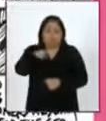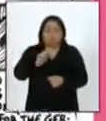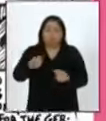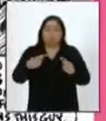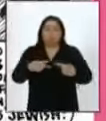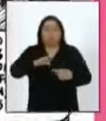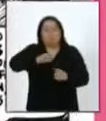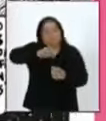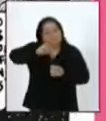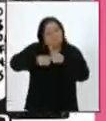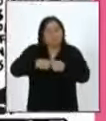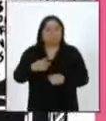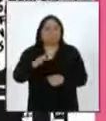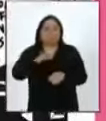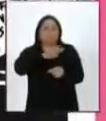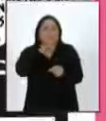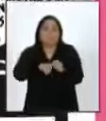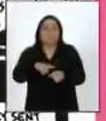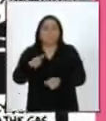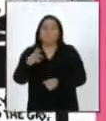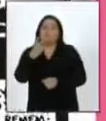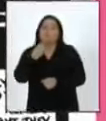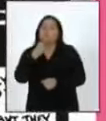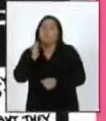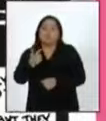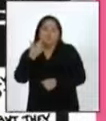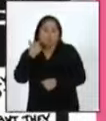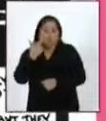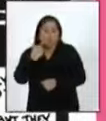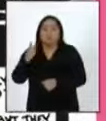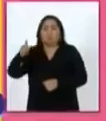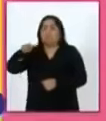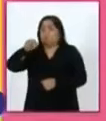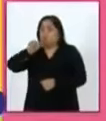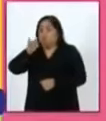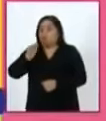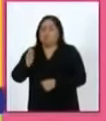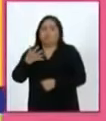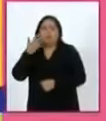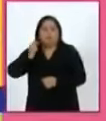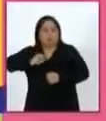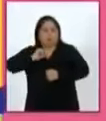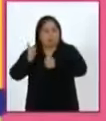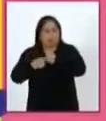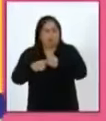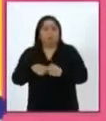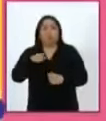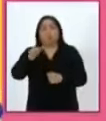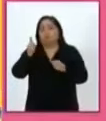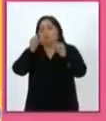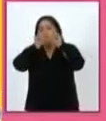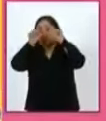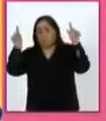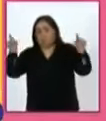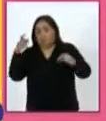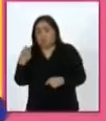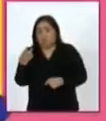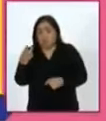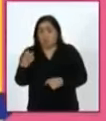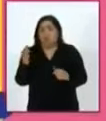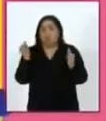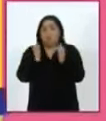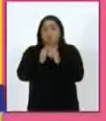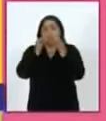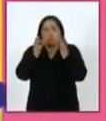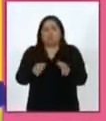animales, los judíos son ratones y los nazis son gatos. Un título de este subgénero con origen